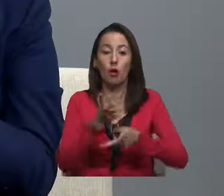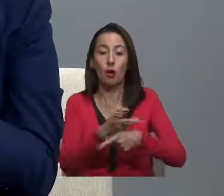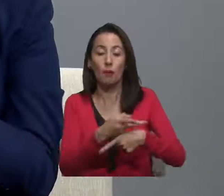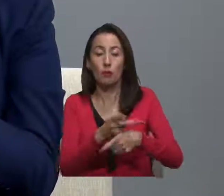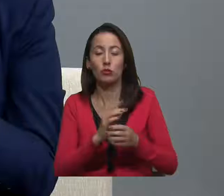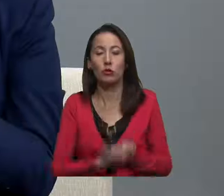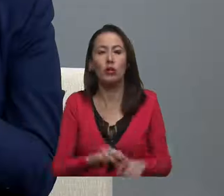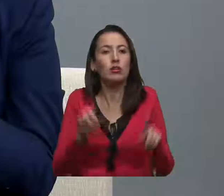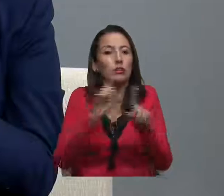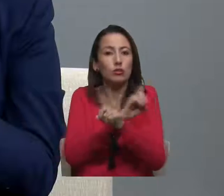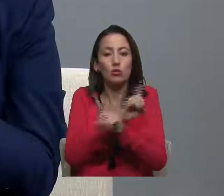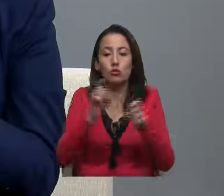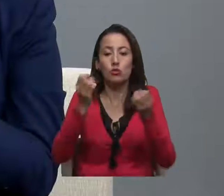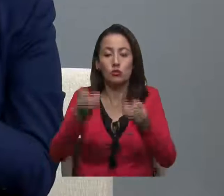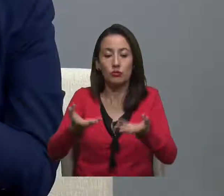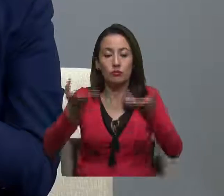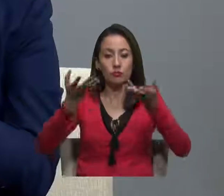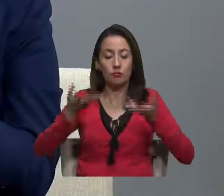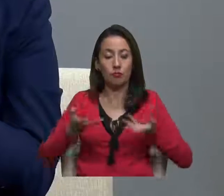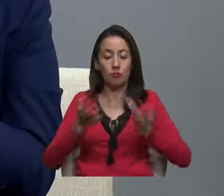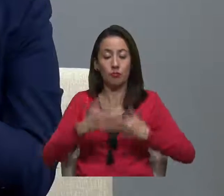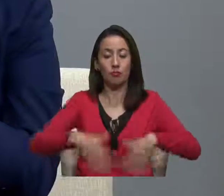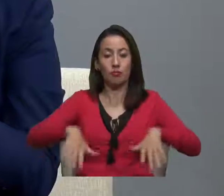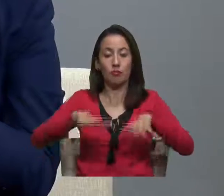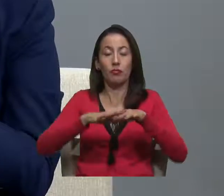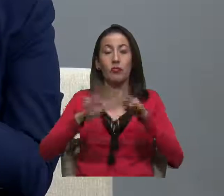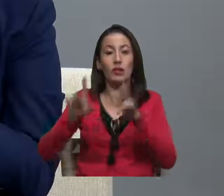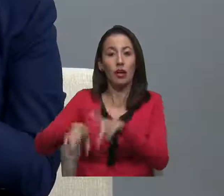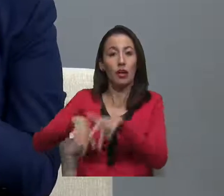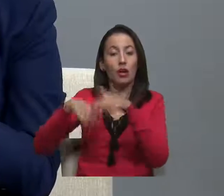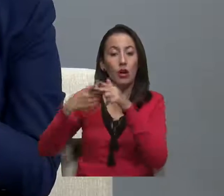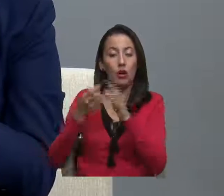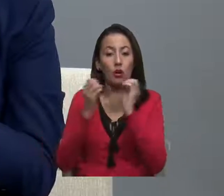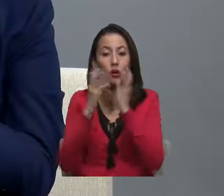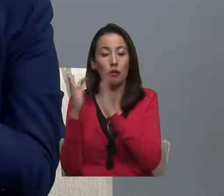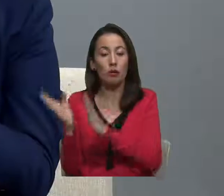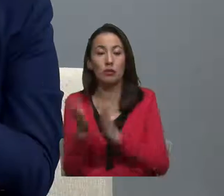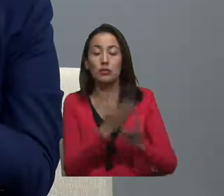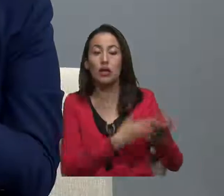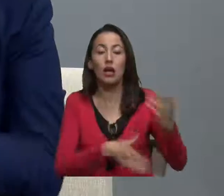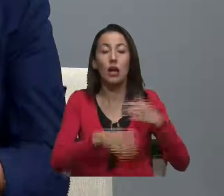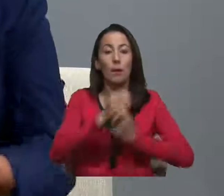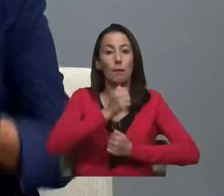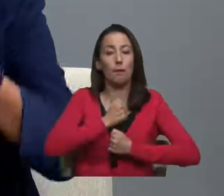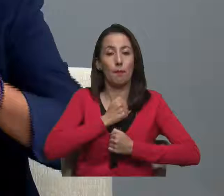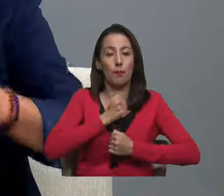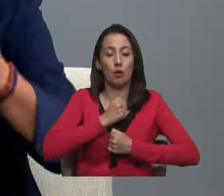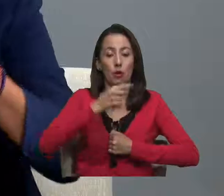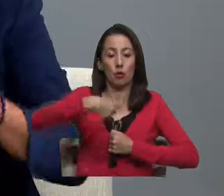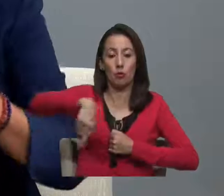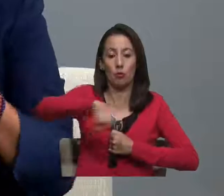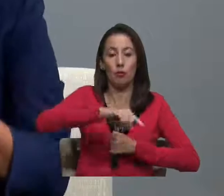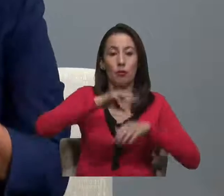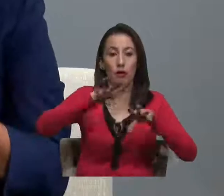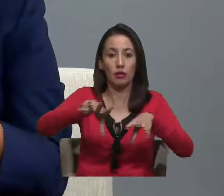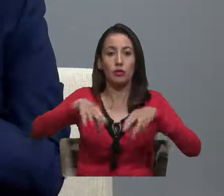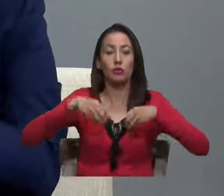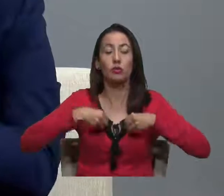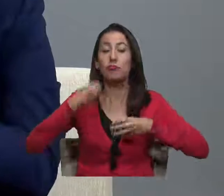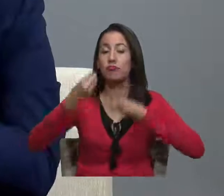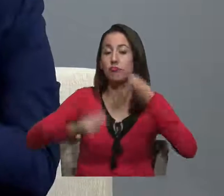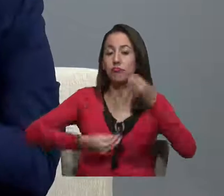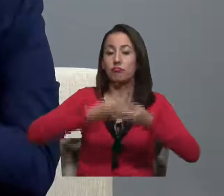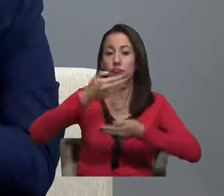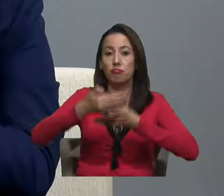no van a recibir del petróleo tienen que empezar a generar propuestas productivas propias para volverse auto sustentables los